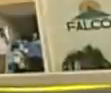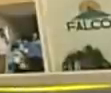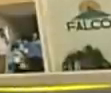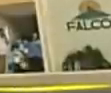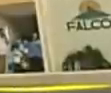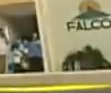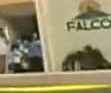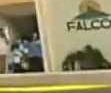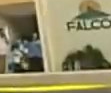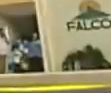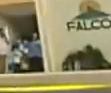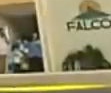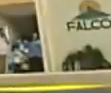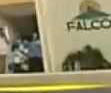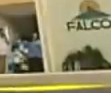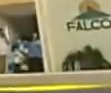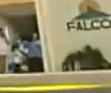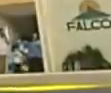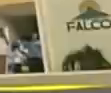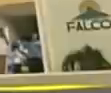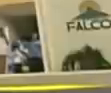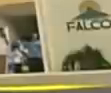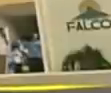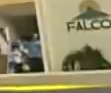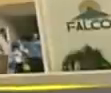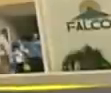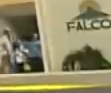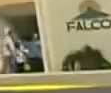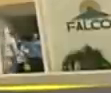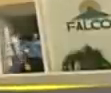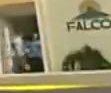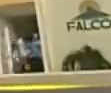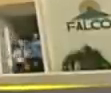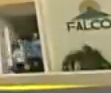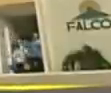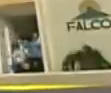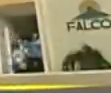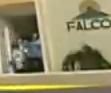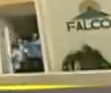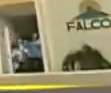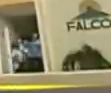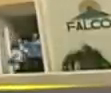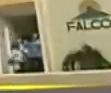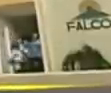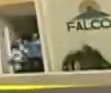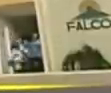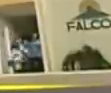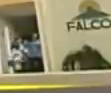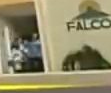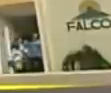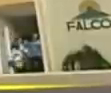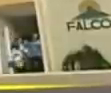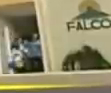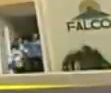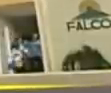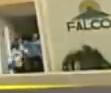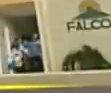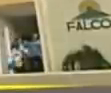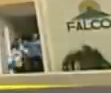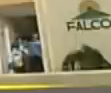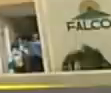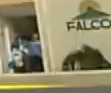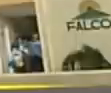familia falconiana, mujer profesional, su esposo, su hijo, Yoseli,